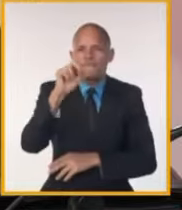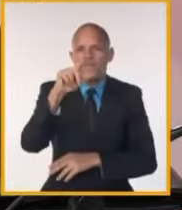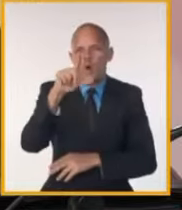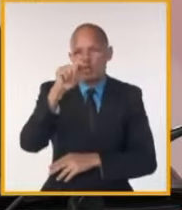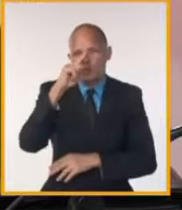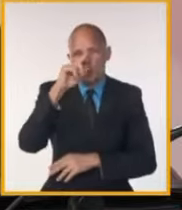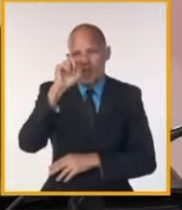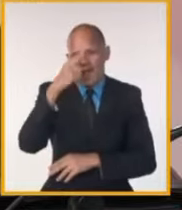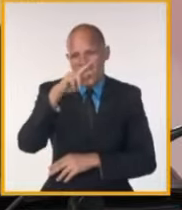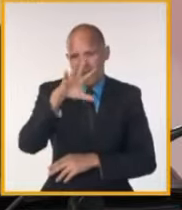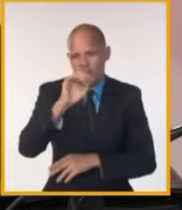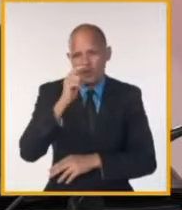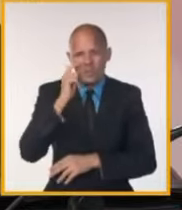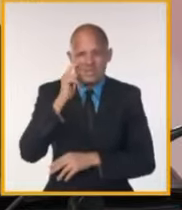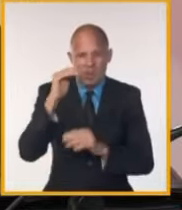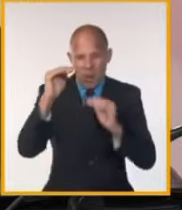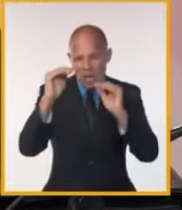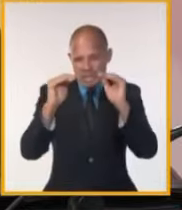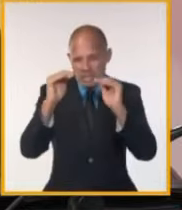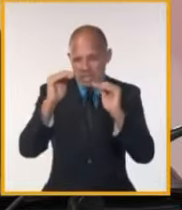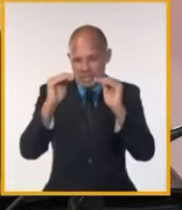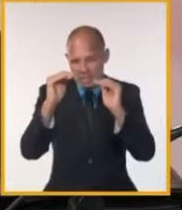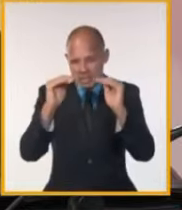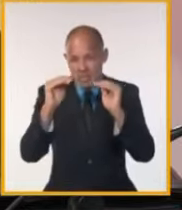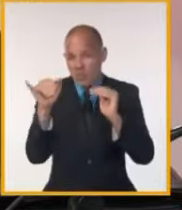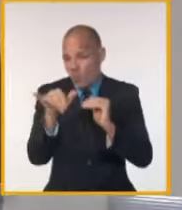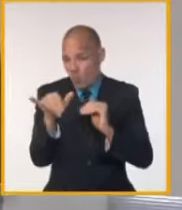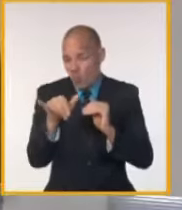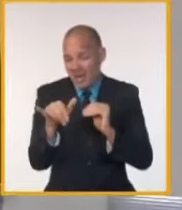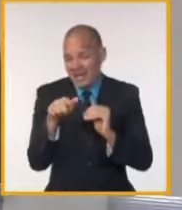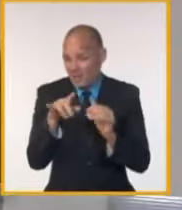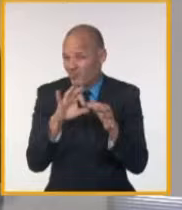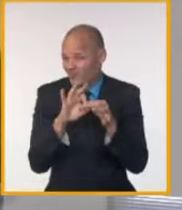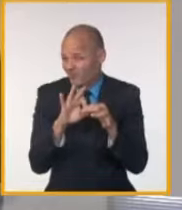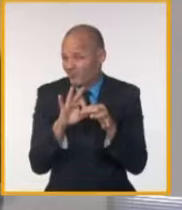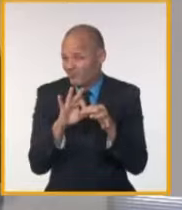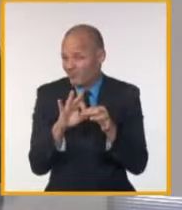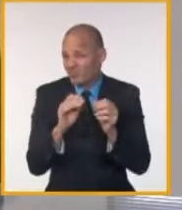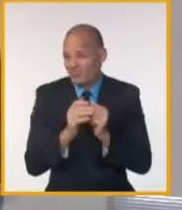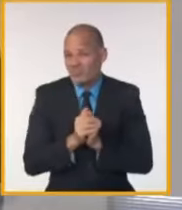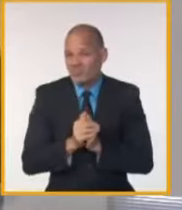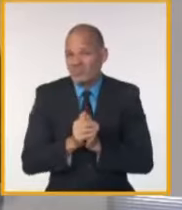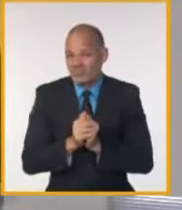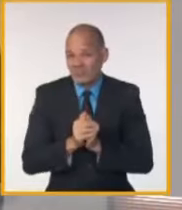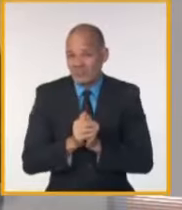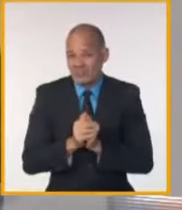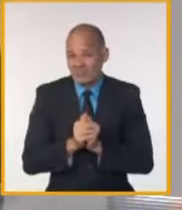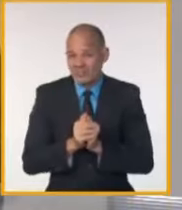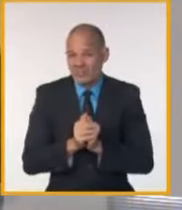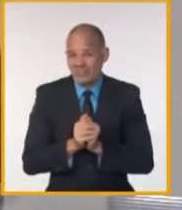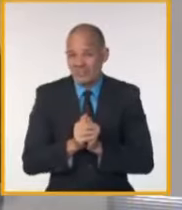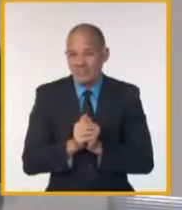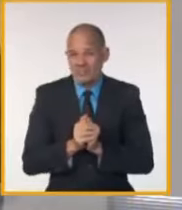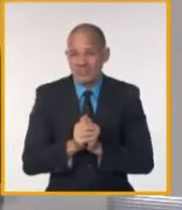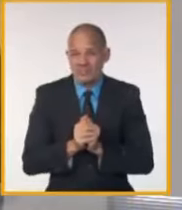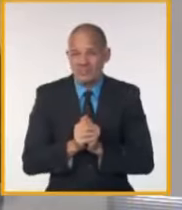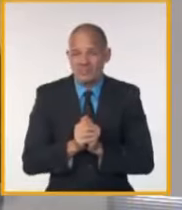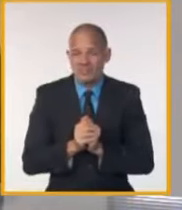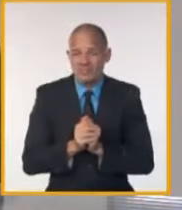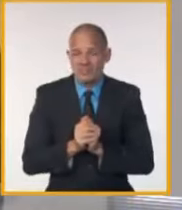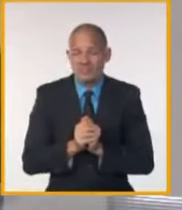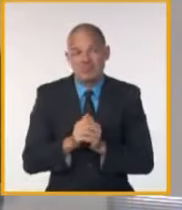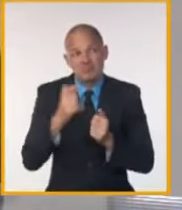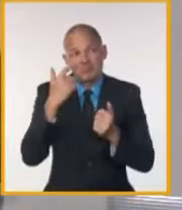es Definitivamente hay una un nivel de tensión bastante alto eh